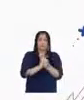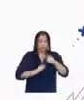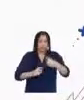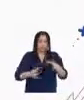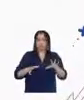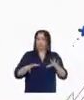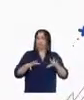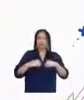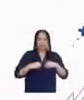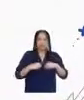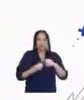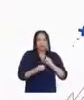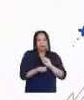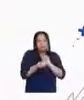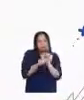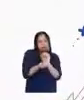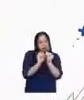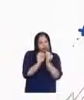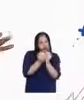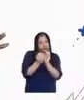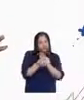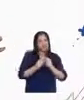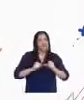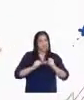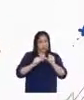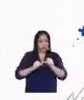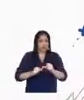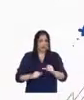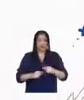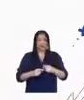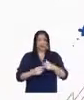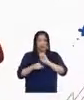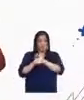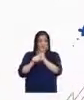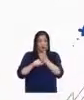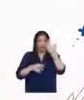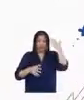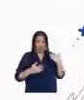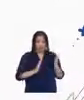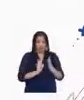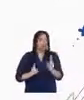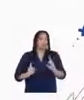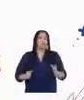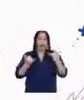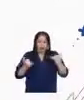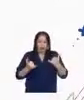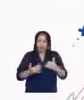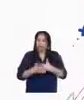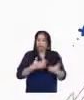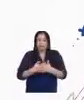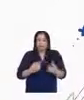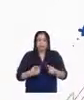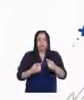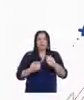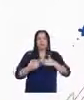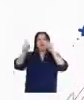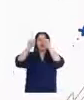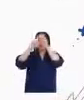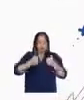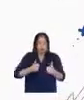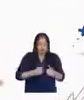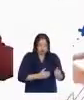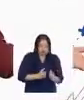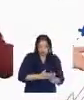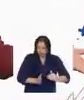adaptarnos y seguir. Nadie lo había planificado, ¿verdad? Pero aún así debemos ver la manera de lograr nuestros